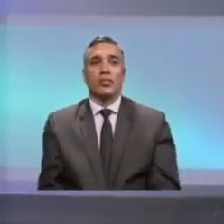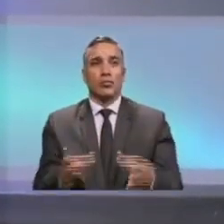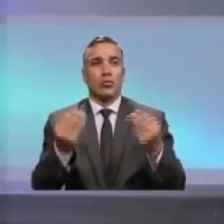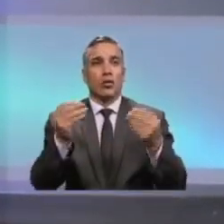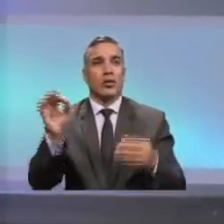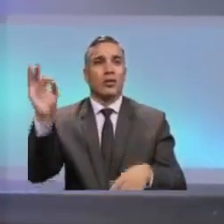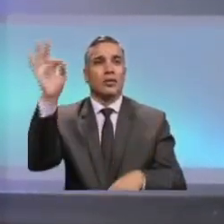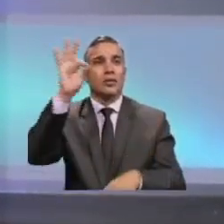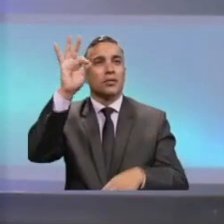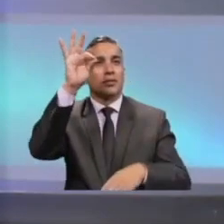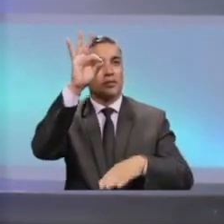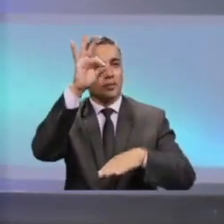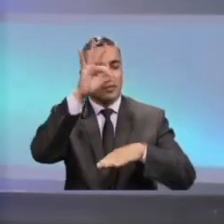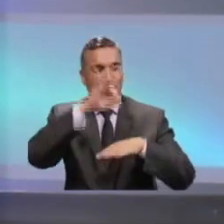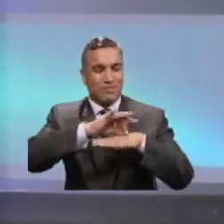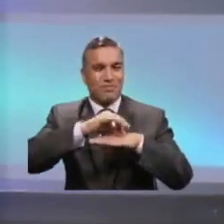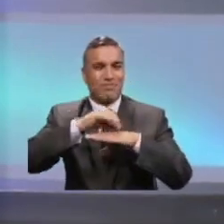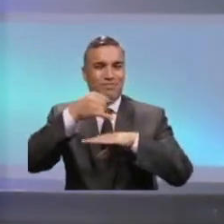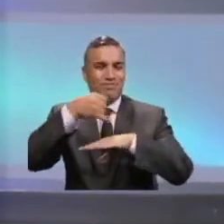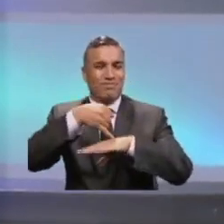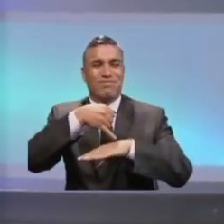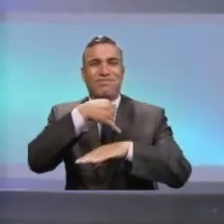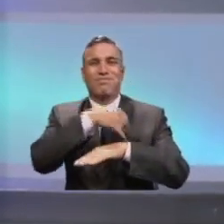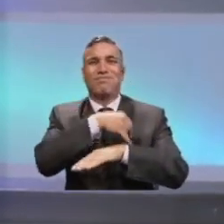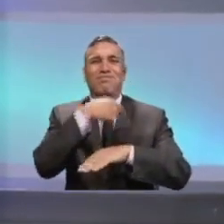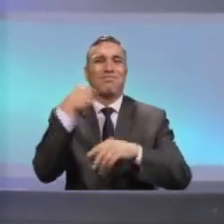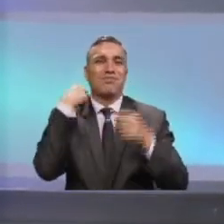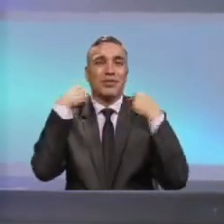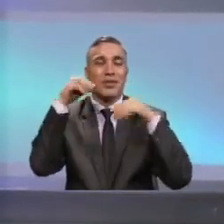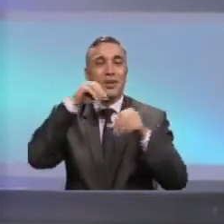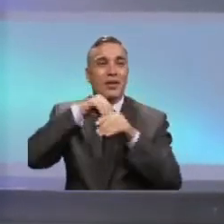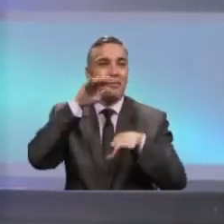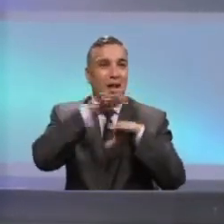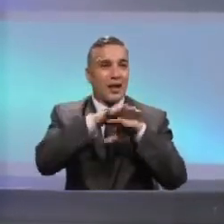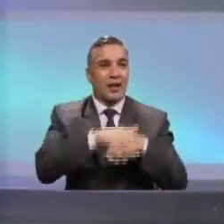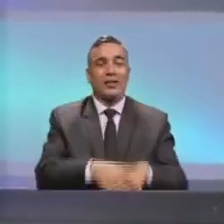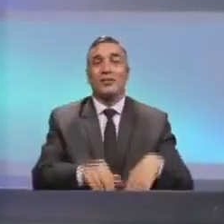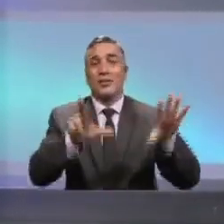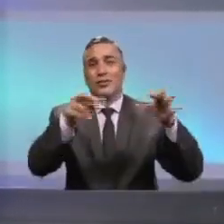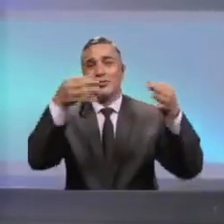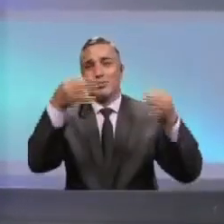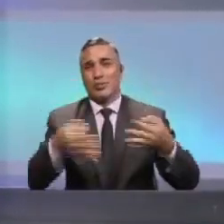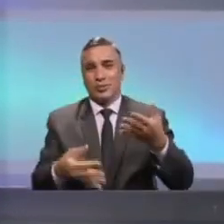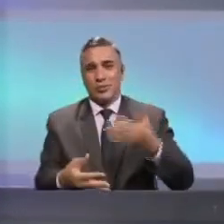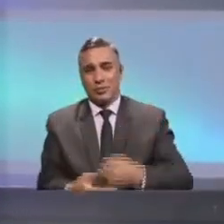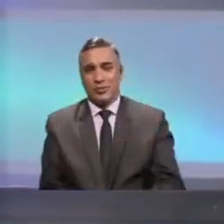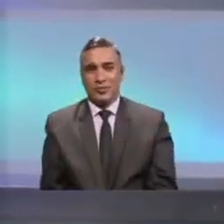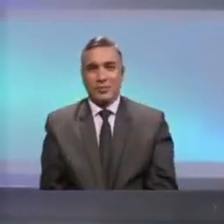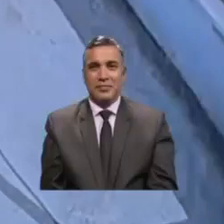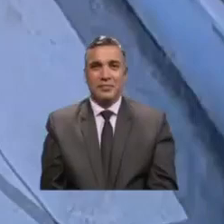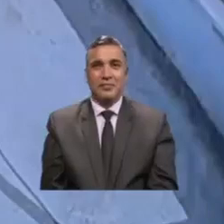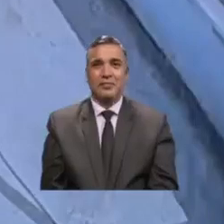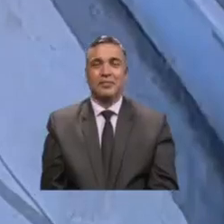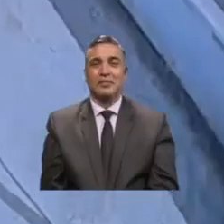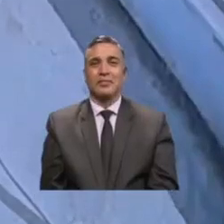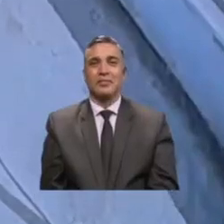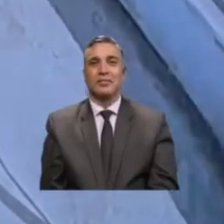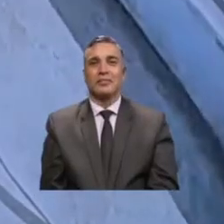harta picadura de abeja. Esto en la ciudad de Machala. 8 en punto.